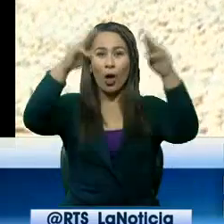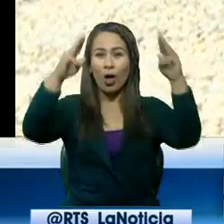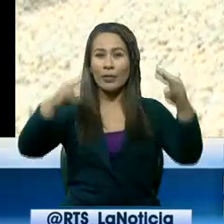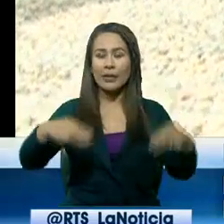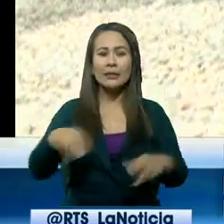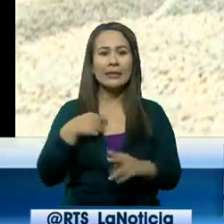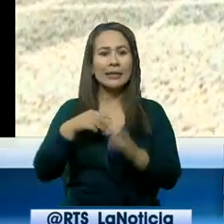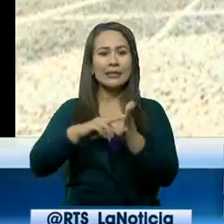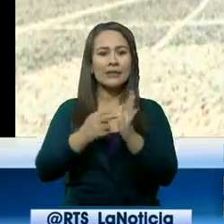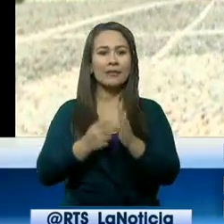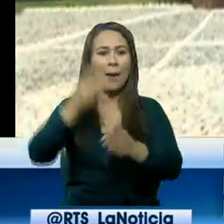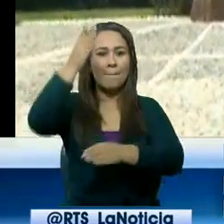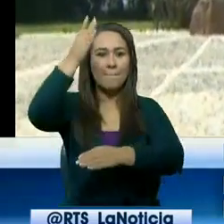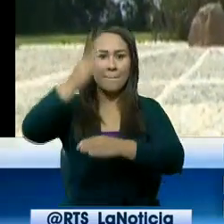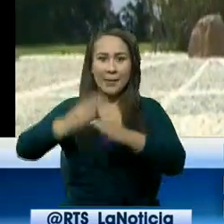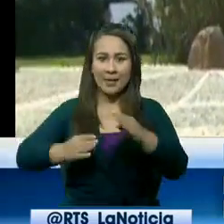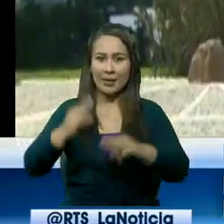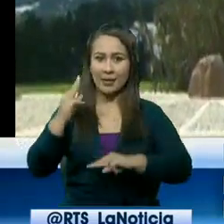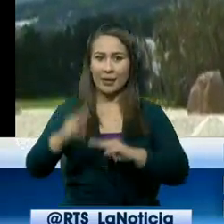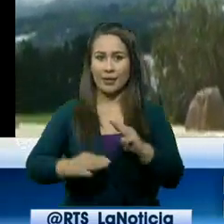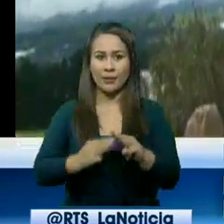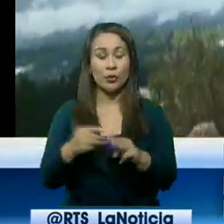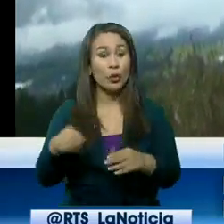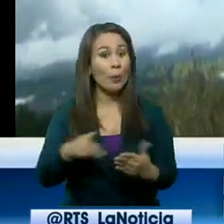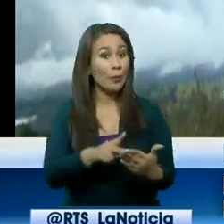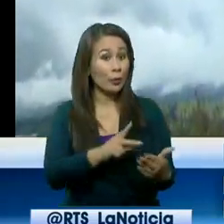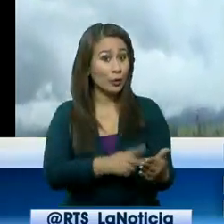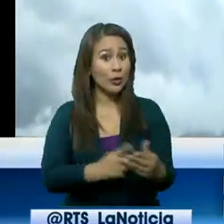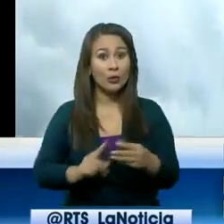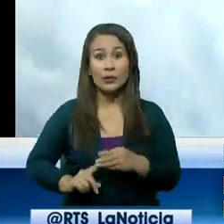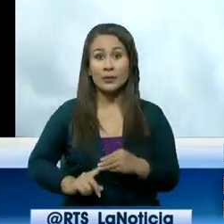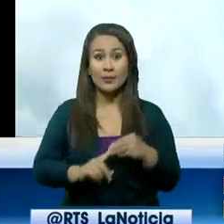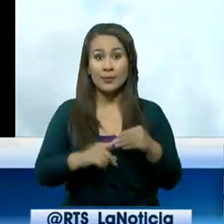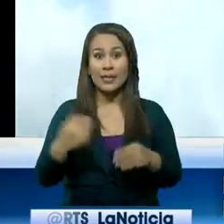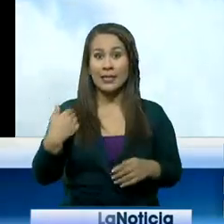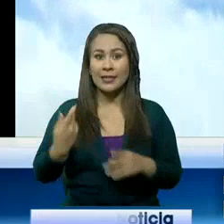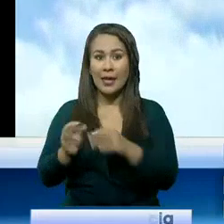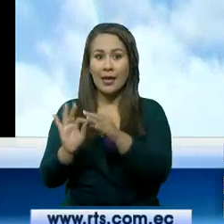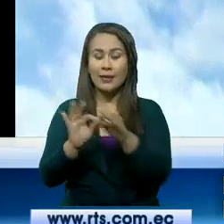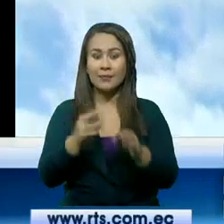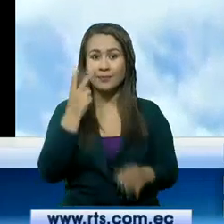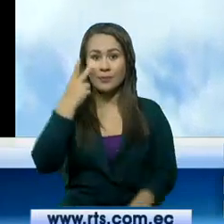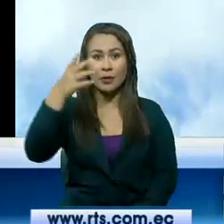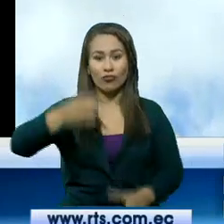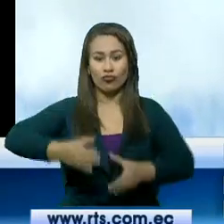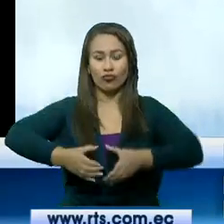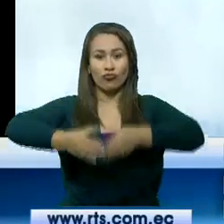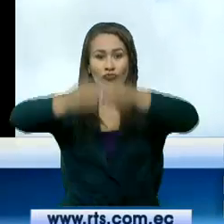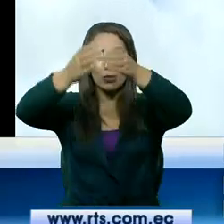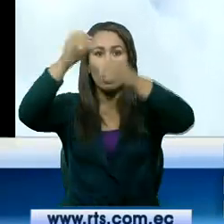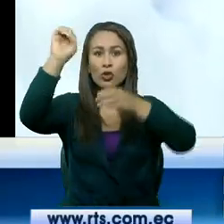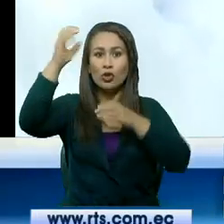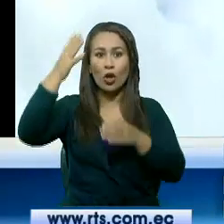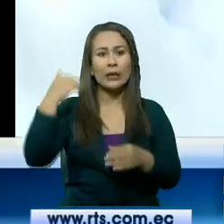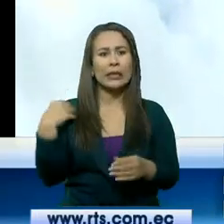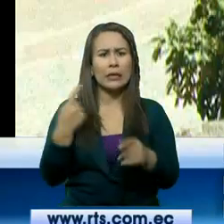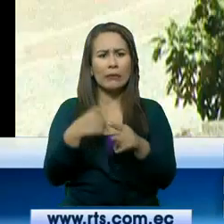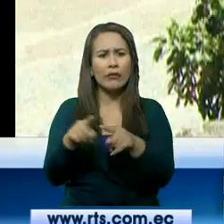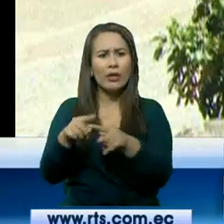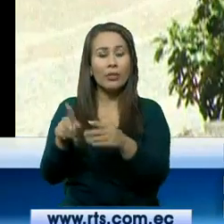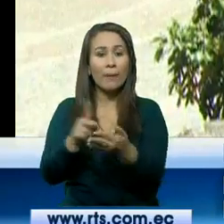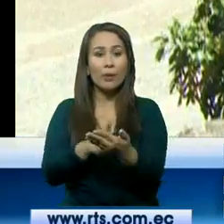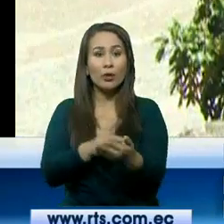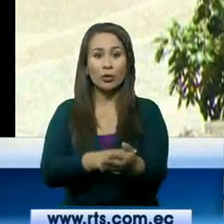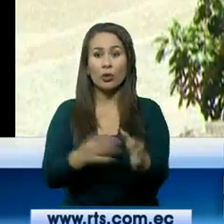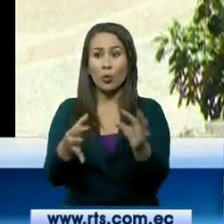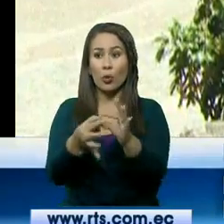concepto de la mitad del mundo. El proyecto Kitsato dio preferencia a realizar el reloj solar. ¿Tienen otros proyectos que van a estar junto con